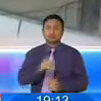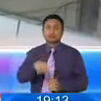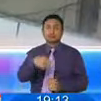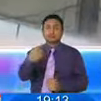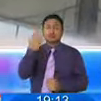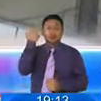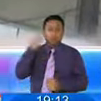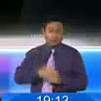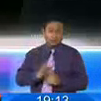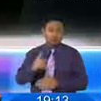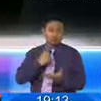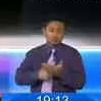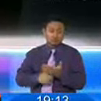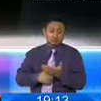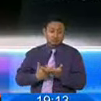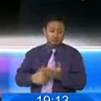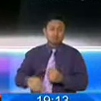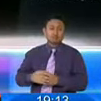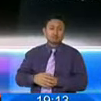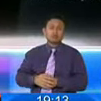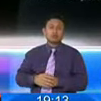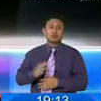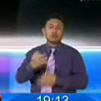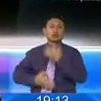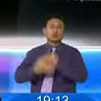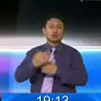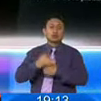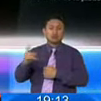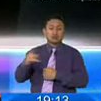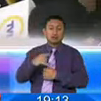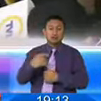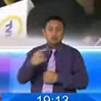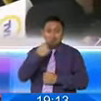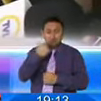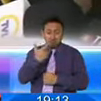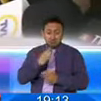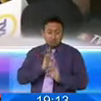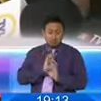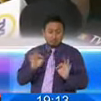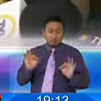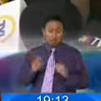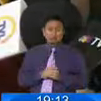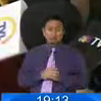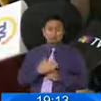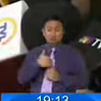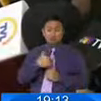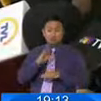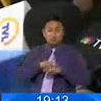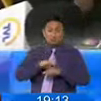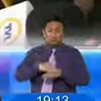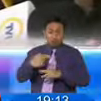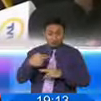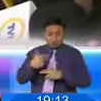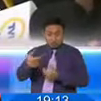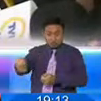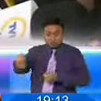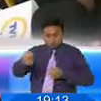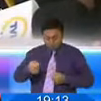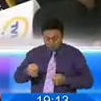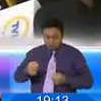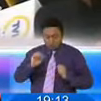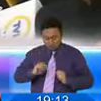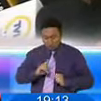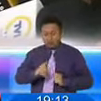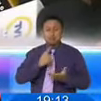cabo en los próximos días. Que la judicatura aquí nada tiene que ver, afirma. No hemos recibido ninguna notificación. Cuando recibamos y la recibimos,